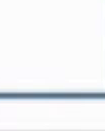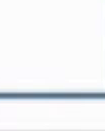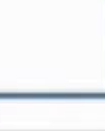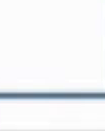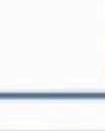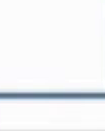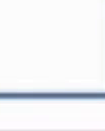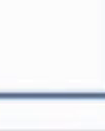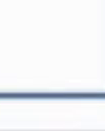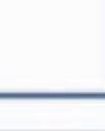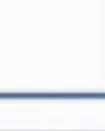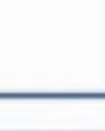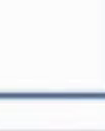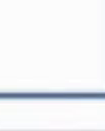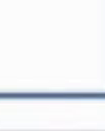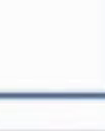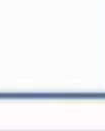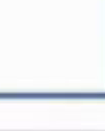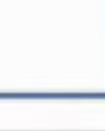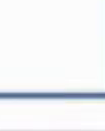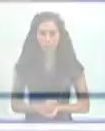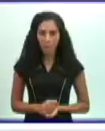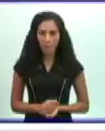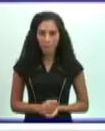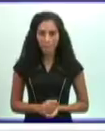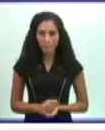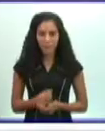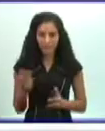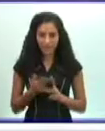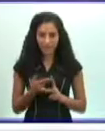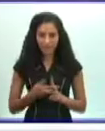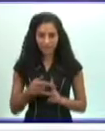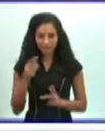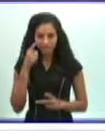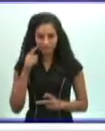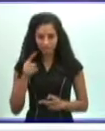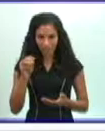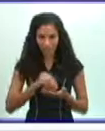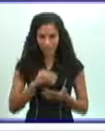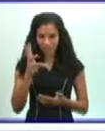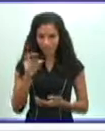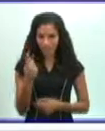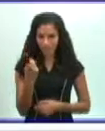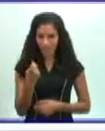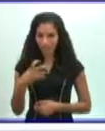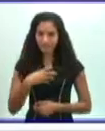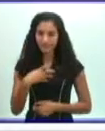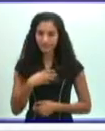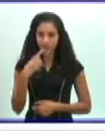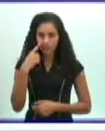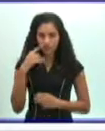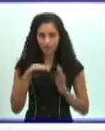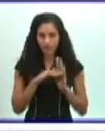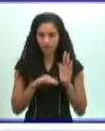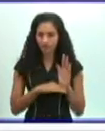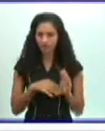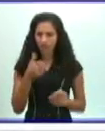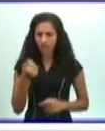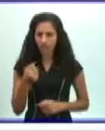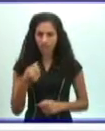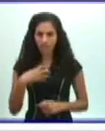Para completar estos recuadros tendrás que tener en cuenta estas propiedades. ¿Qué nos piden hacer en el inciso